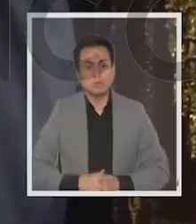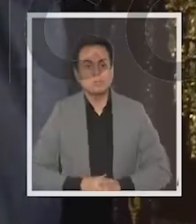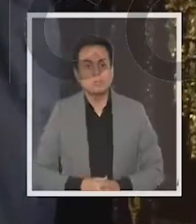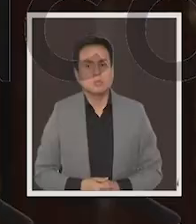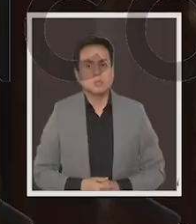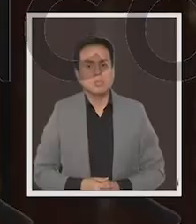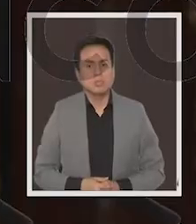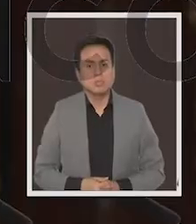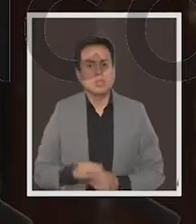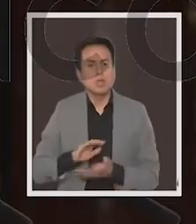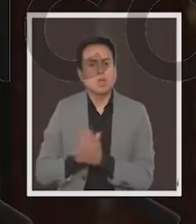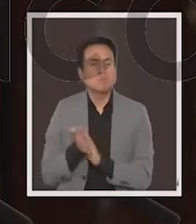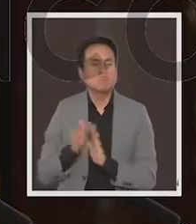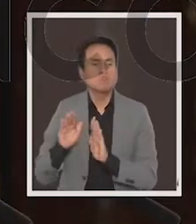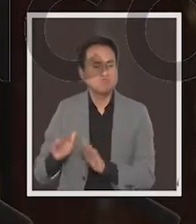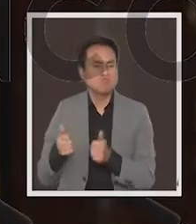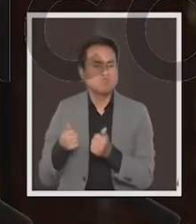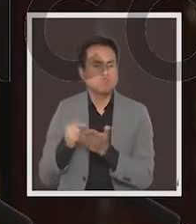no somos cómplices